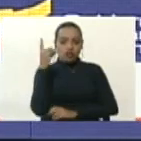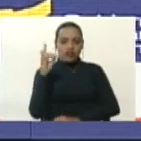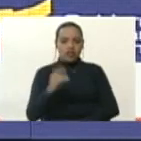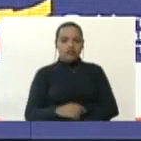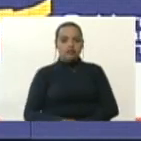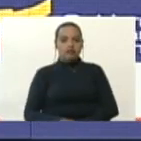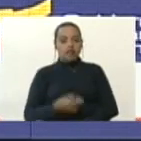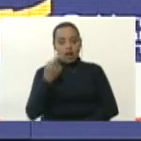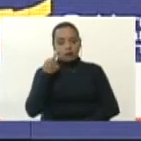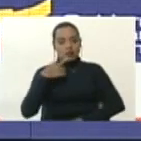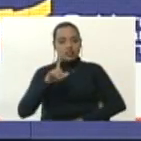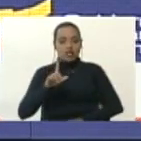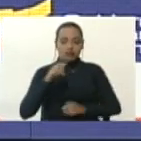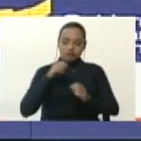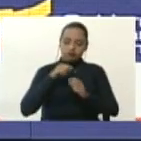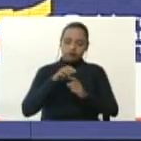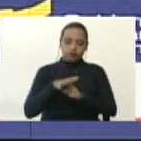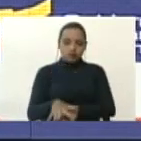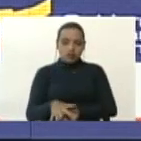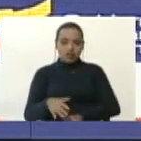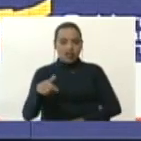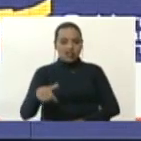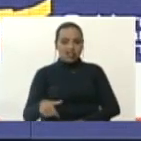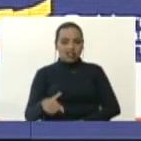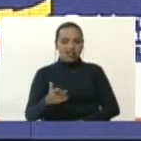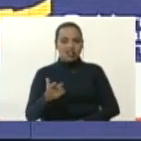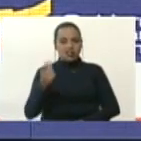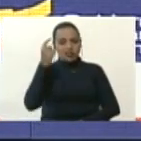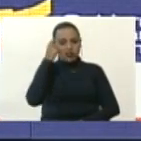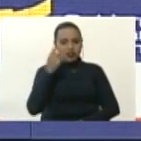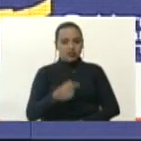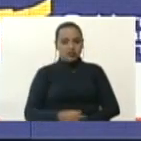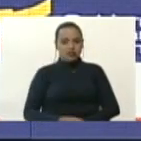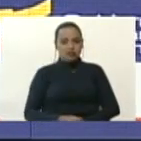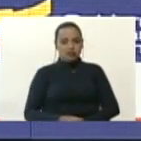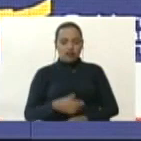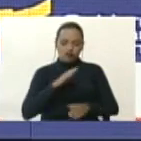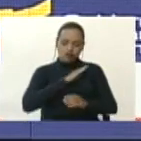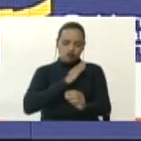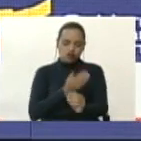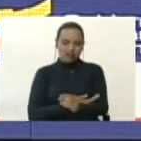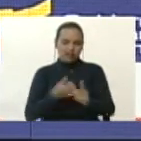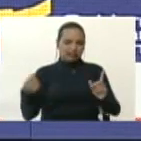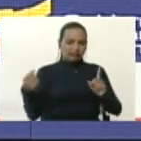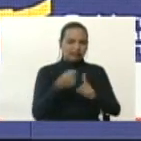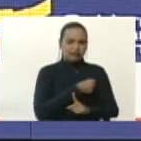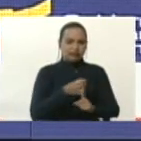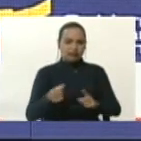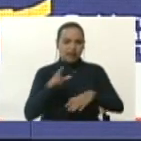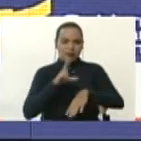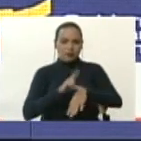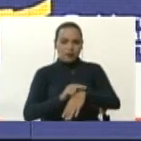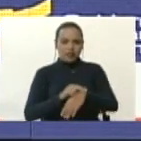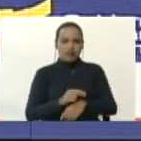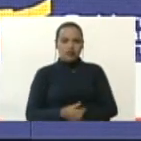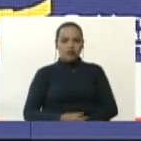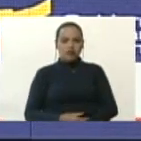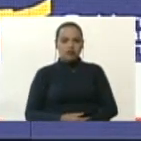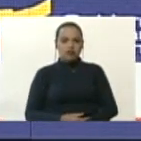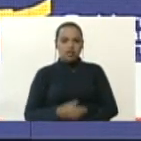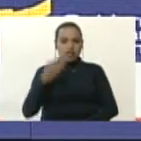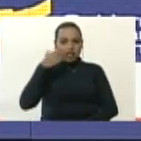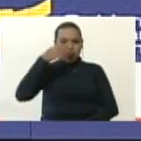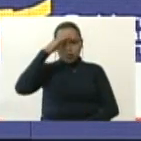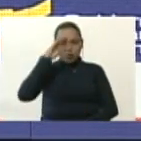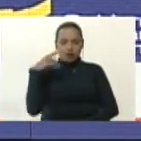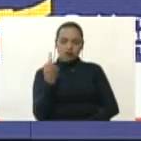a pesar de la represión, ahorita se ha desatado el día de hoy, una feroz represión contra los médicos y las médicas de Cuba, que lo único